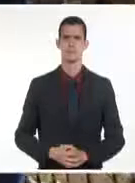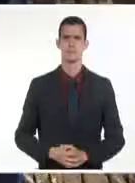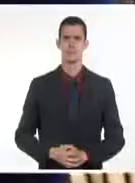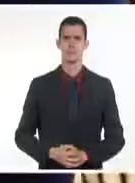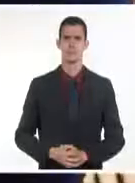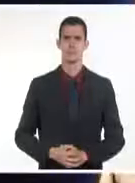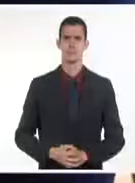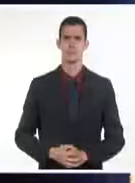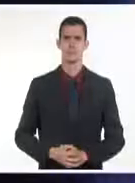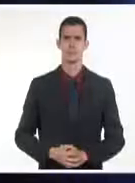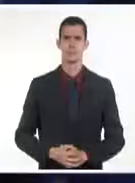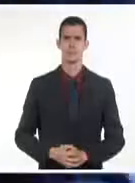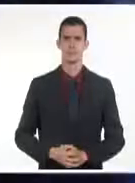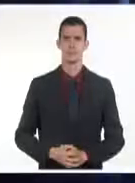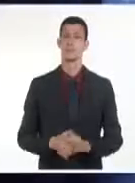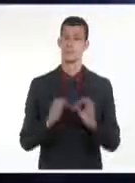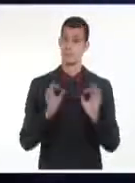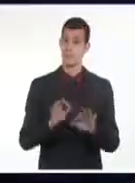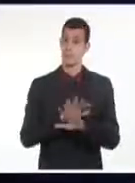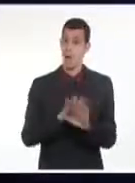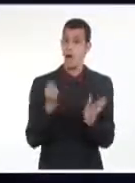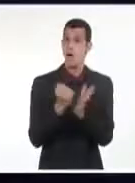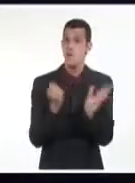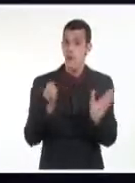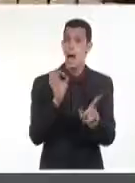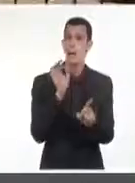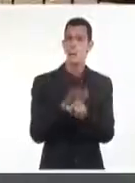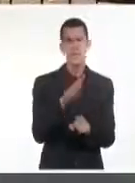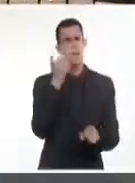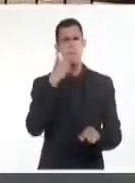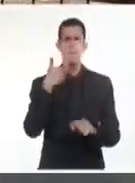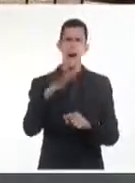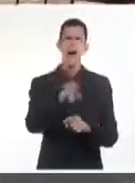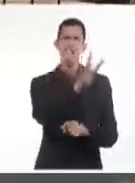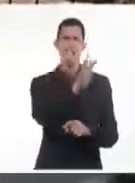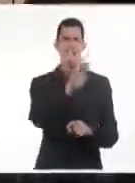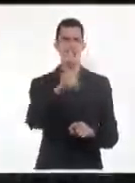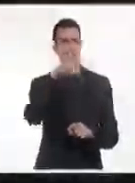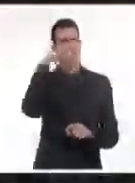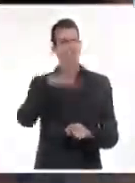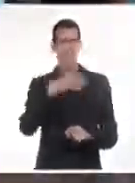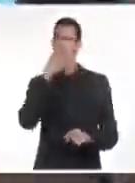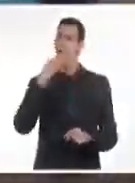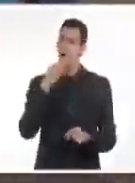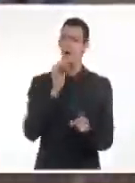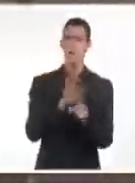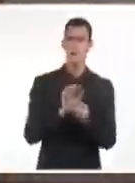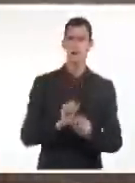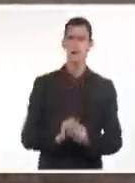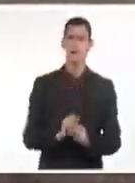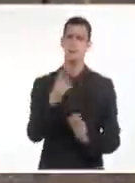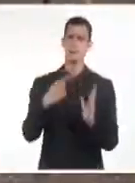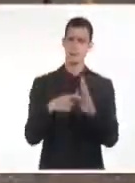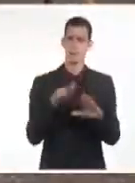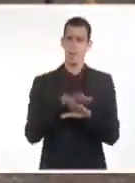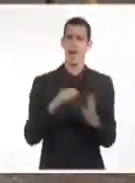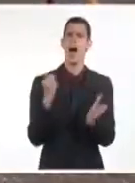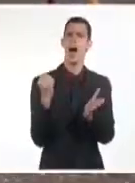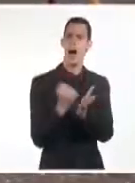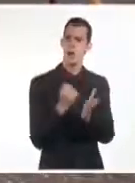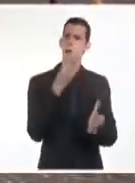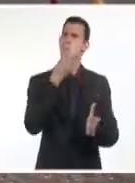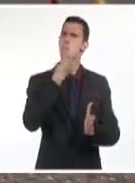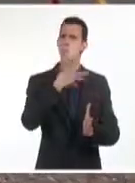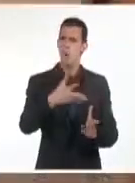una esperanzadora inmunización para los pequeños de casa, esos llamados a proteger mucho ante la actual contingencia sanitaria, se abre hoy con